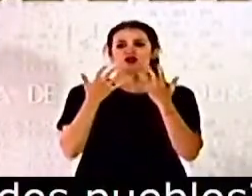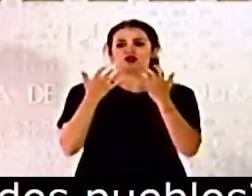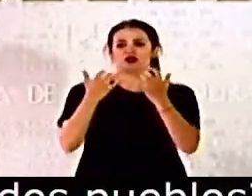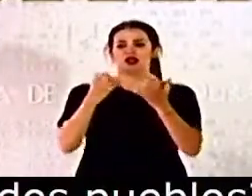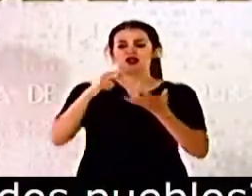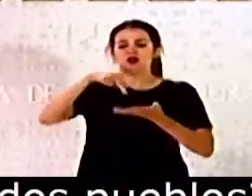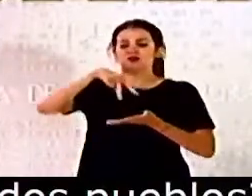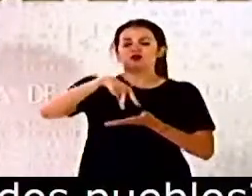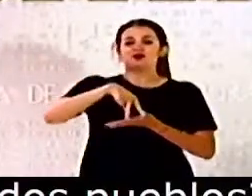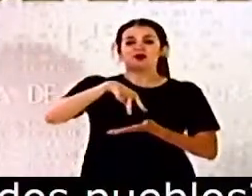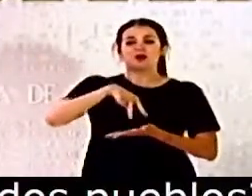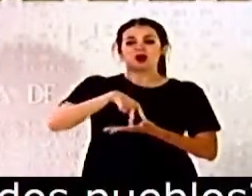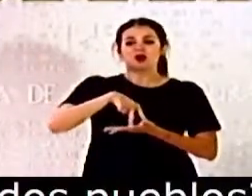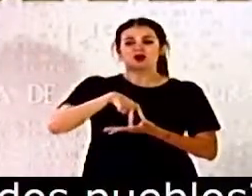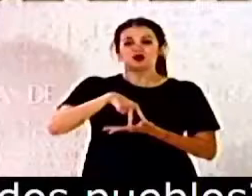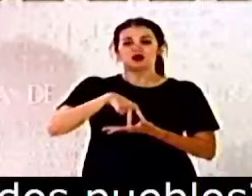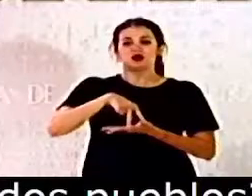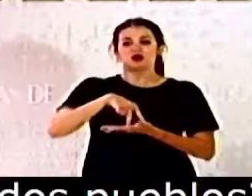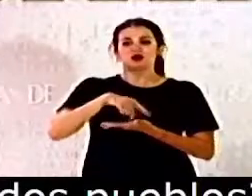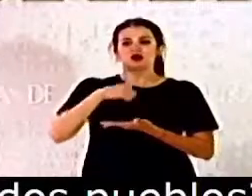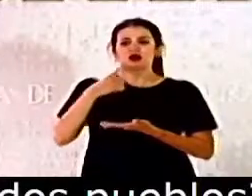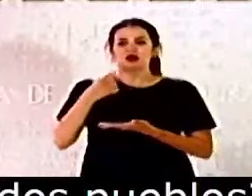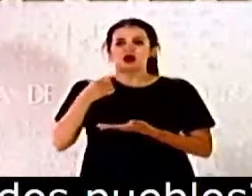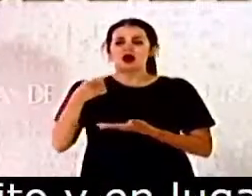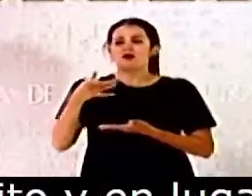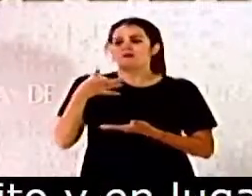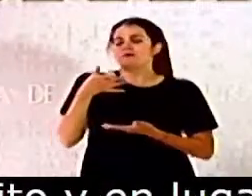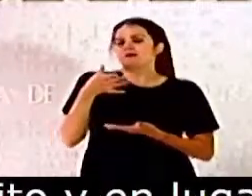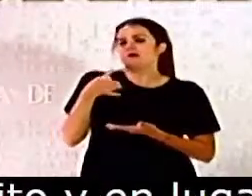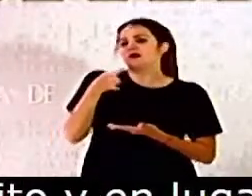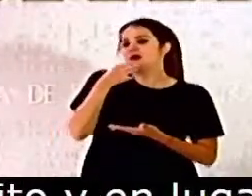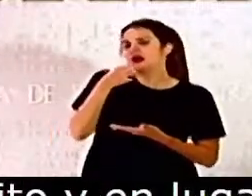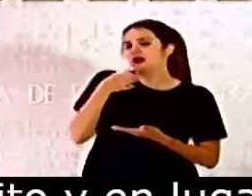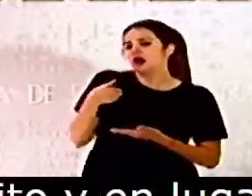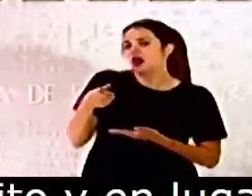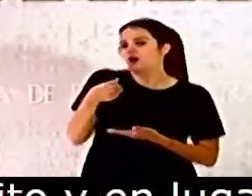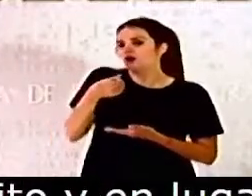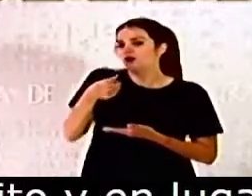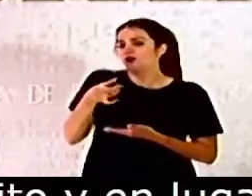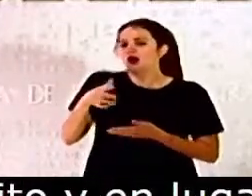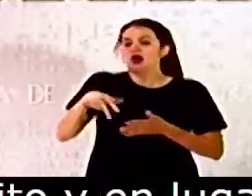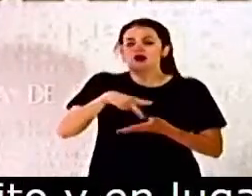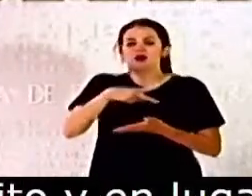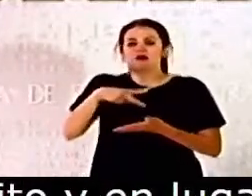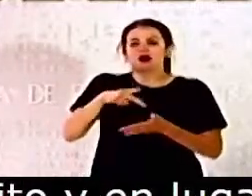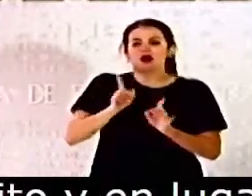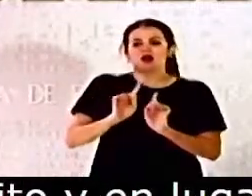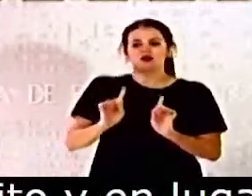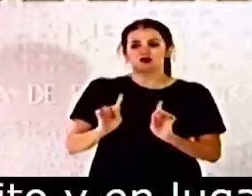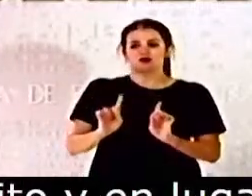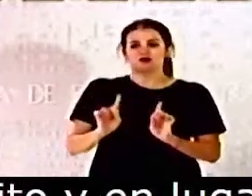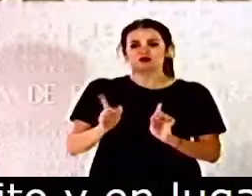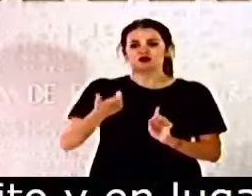pie, con una consumición de una bebida y moviéndonos, pues tenemos que estar sentados.